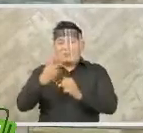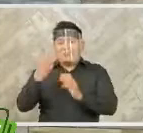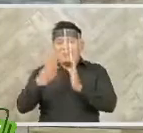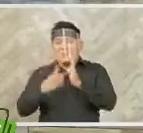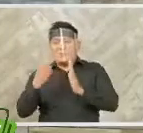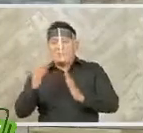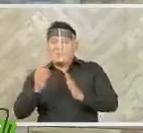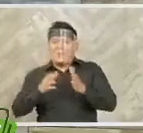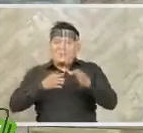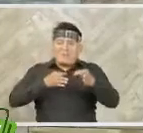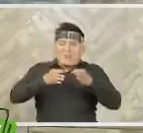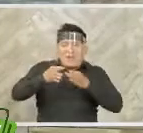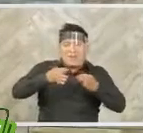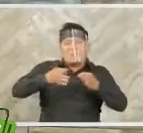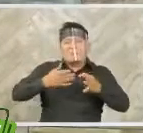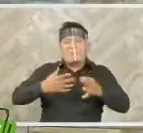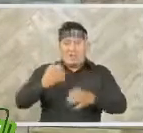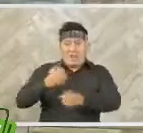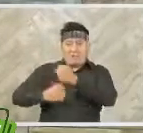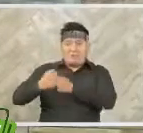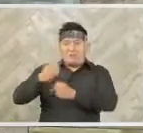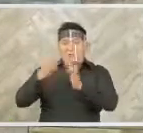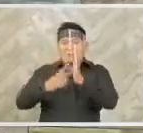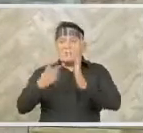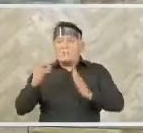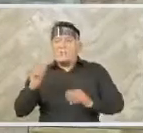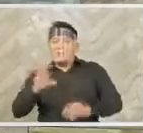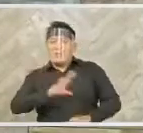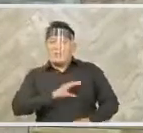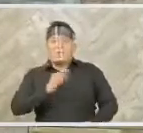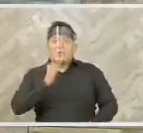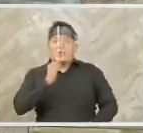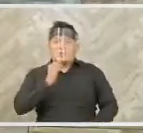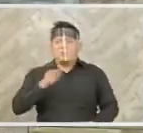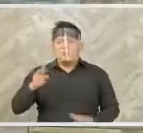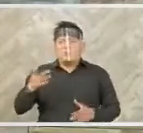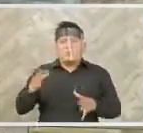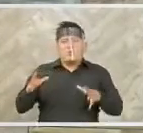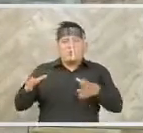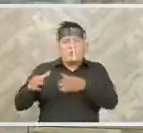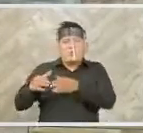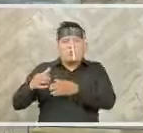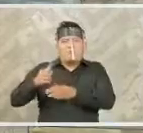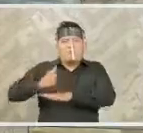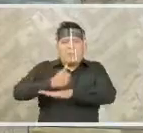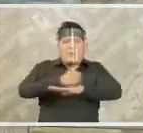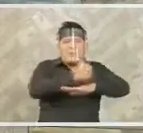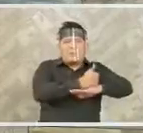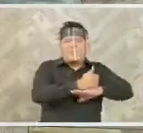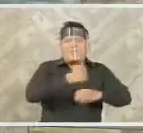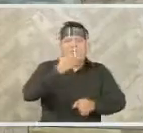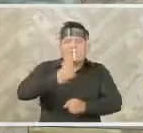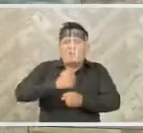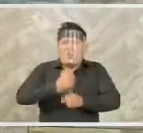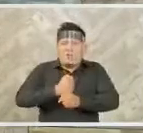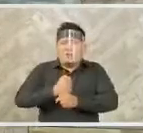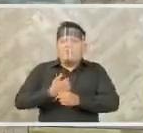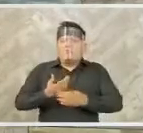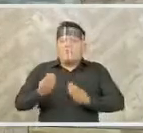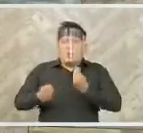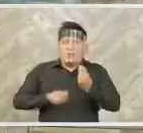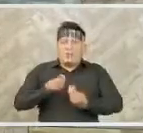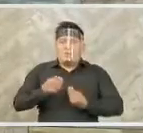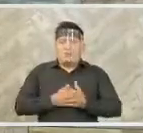toda la información de la gestión del ingeniero Jairo Yáñez y todo su equipo de trabajo en la administración municipal. Continuamos en